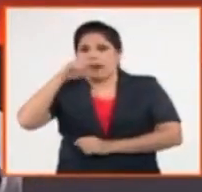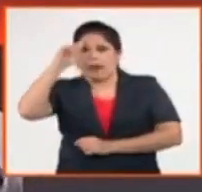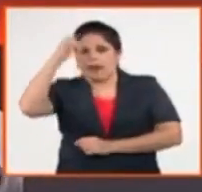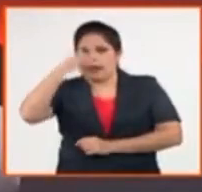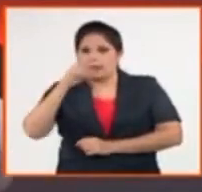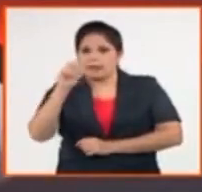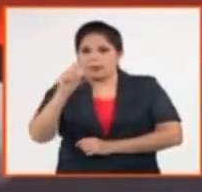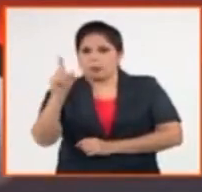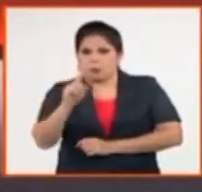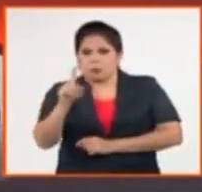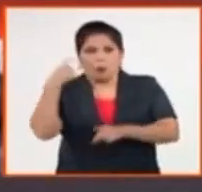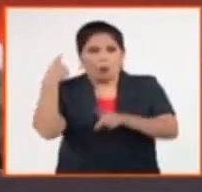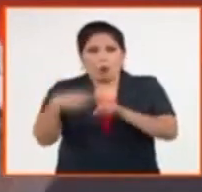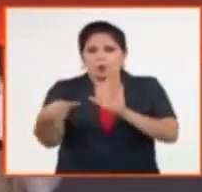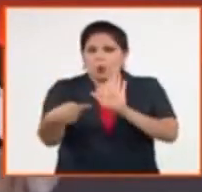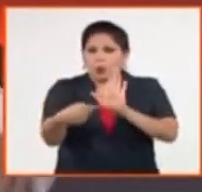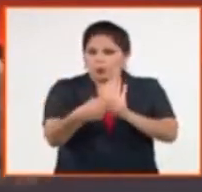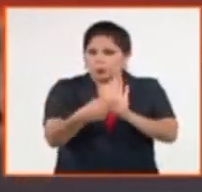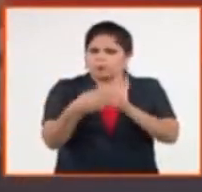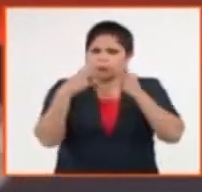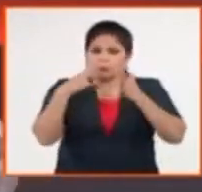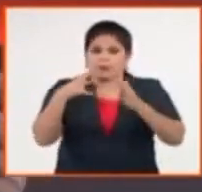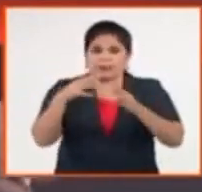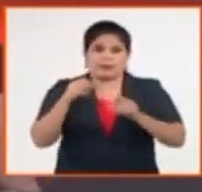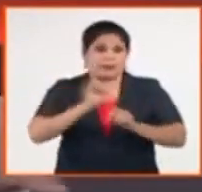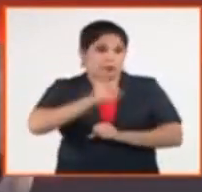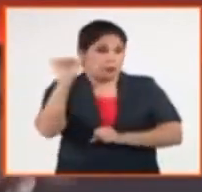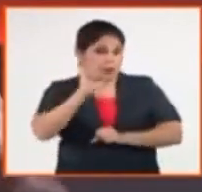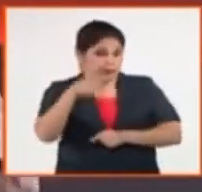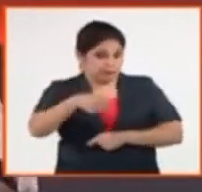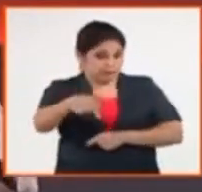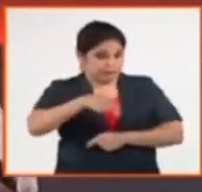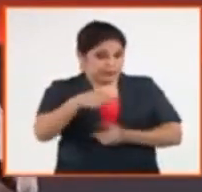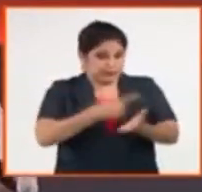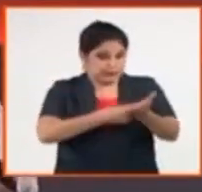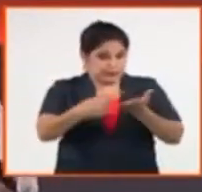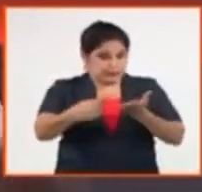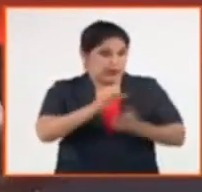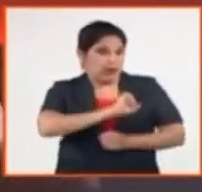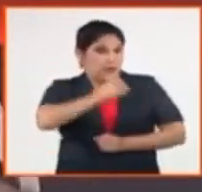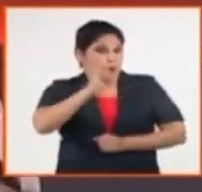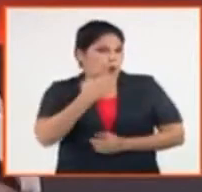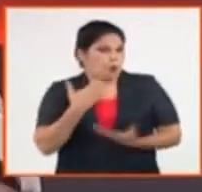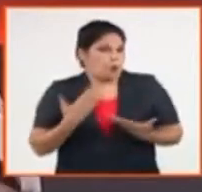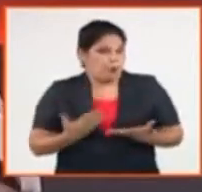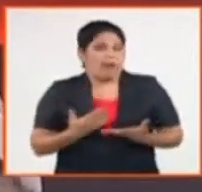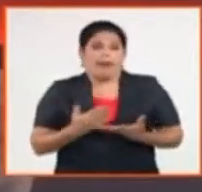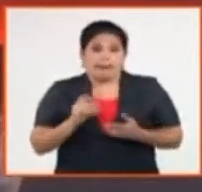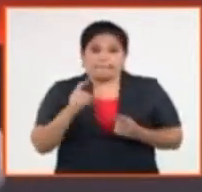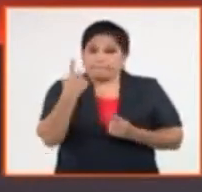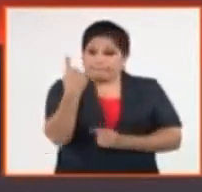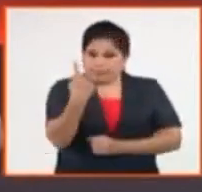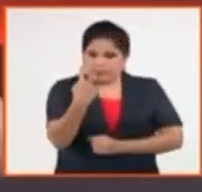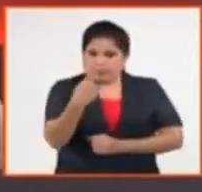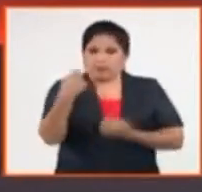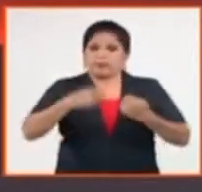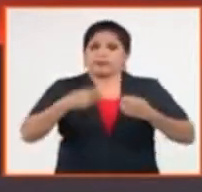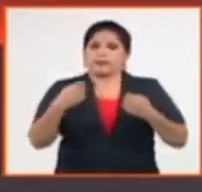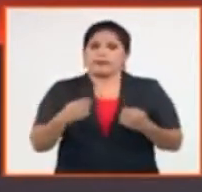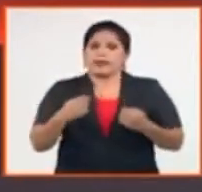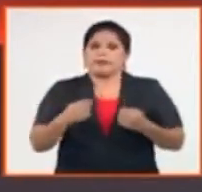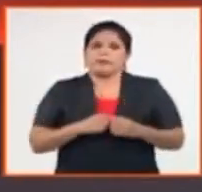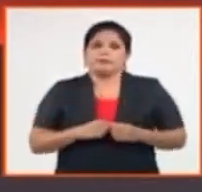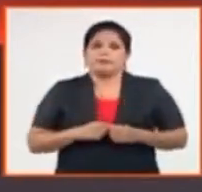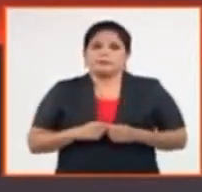los próximos puntos críticos que debemos alcanzar en las próximas semanas, yo diría? Bueno, en primer lugar, sería la extensión